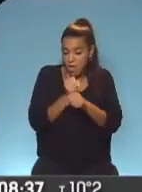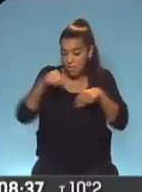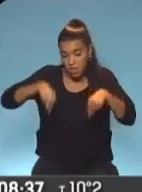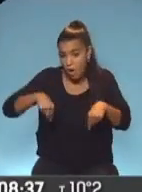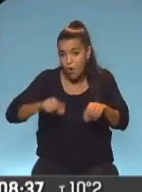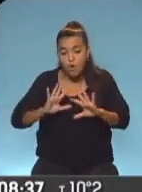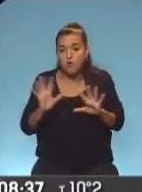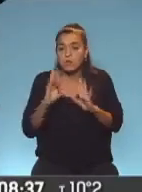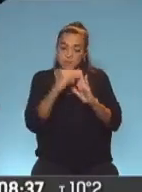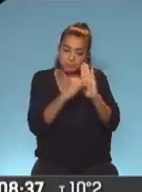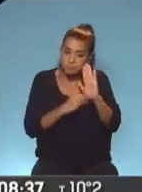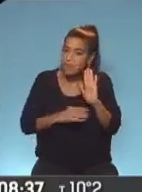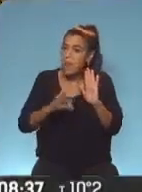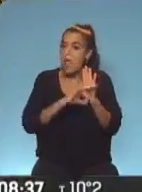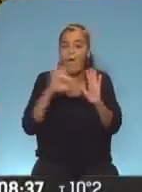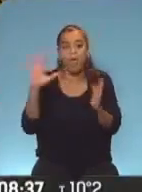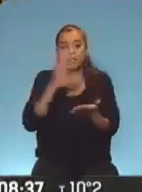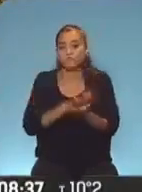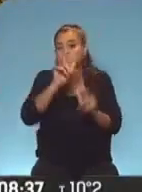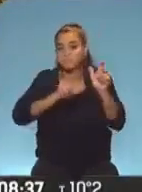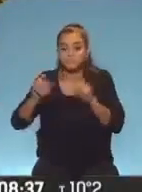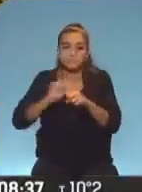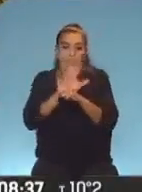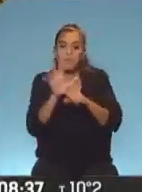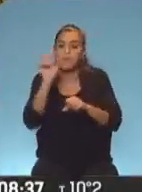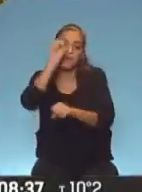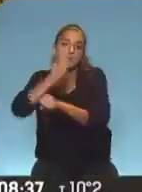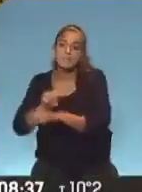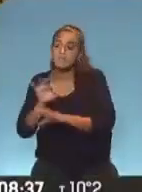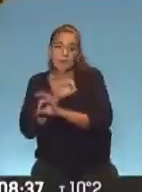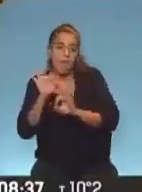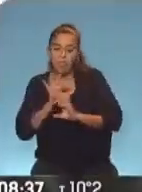fecha registrado algún caso de algún detenido